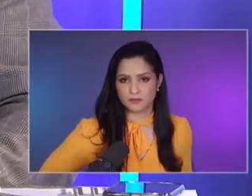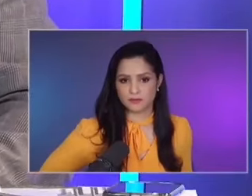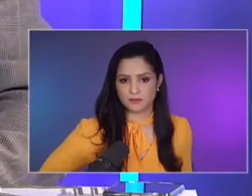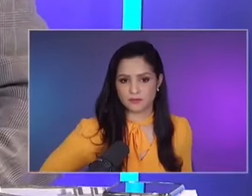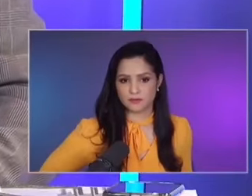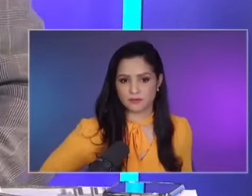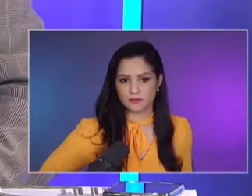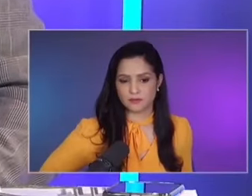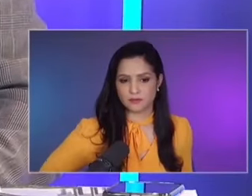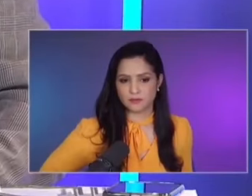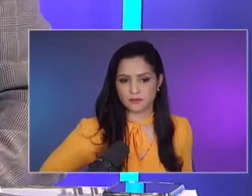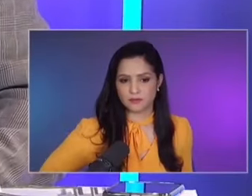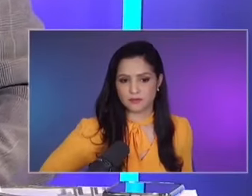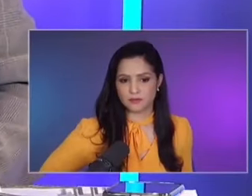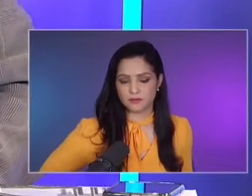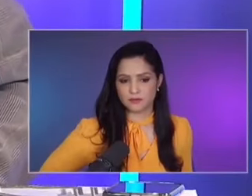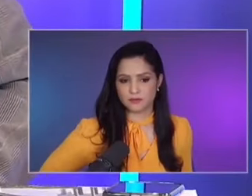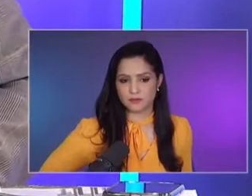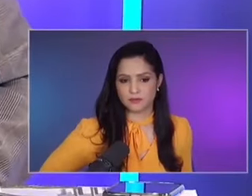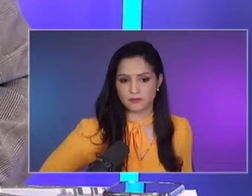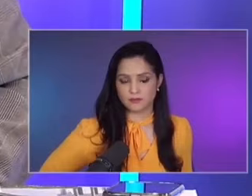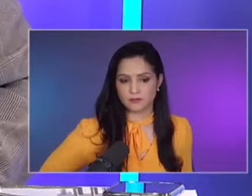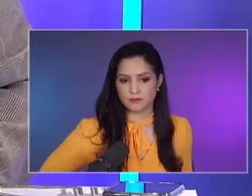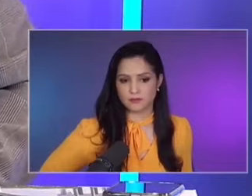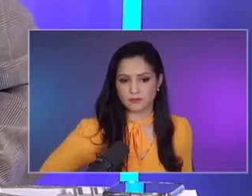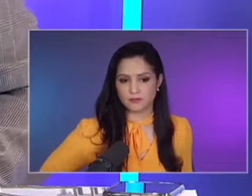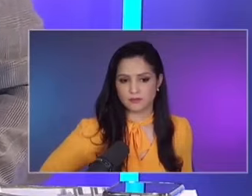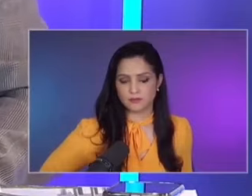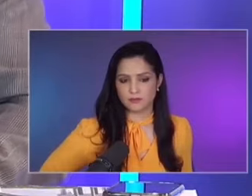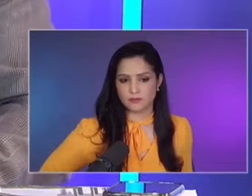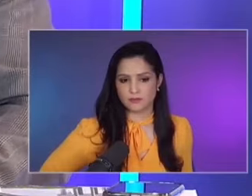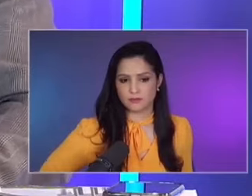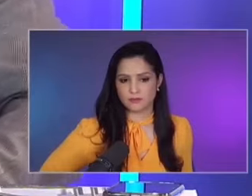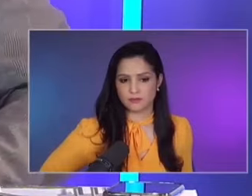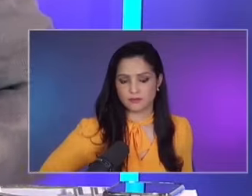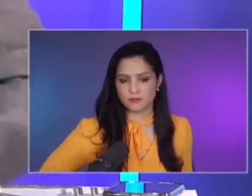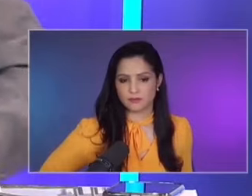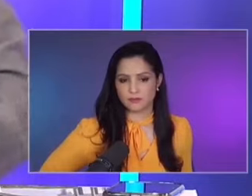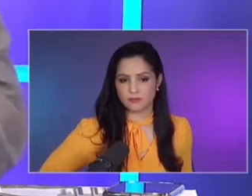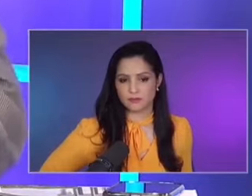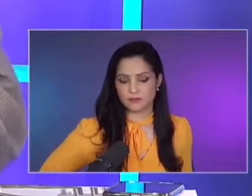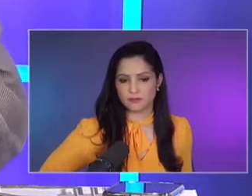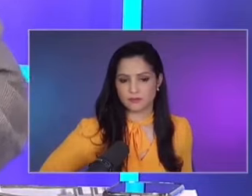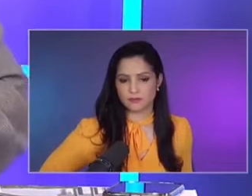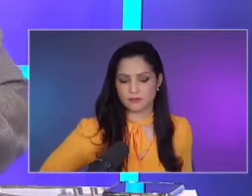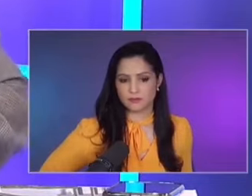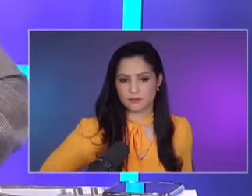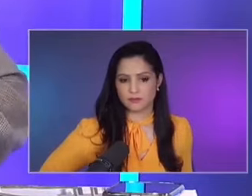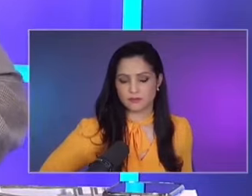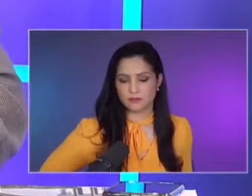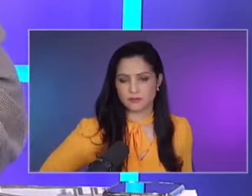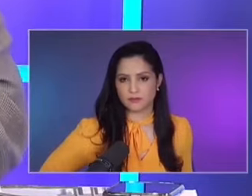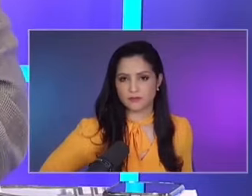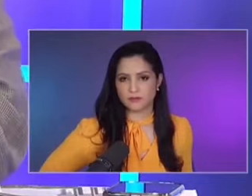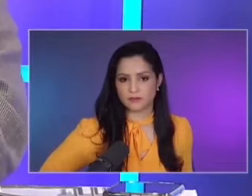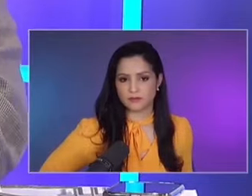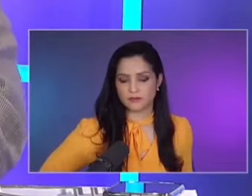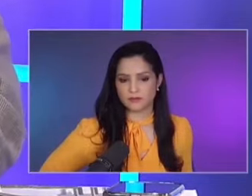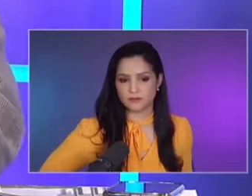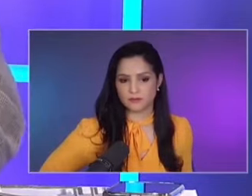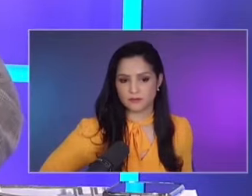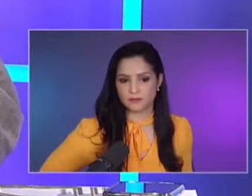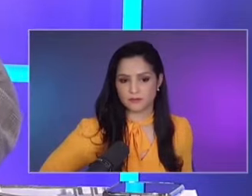cinco y llegó no el el cinco quedó ya casi al final y y en el final final final fue que se dejó en